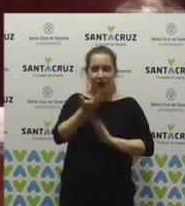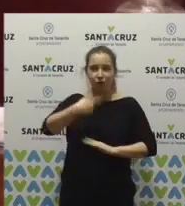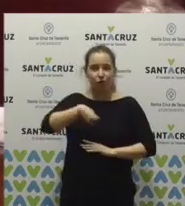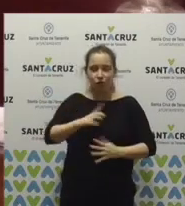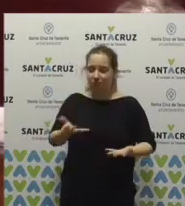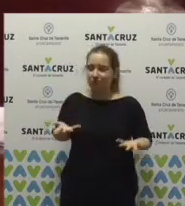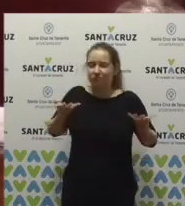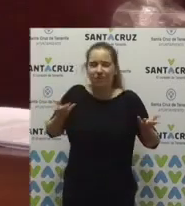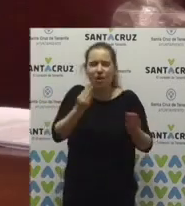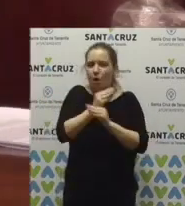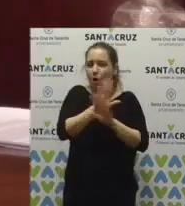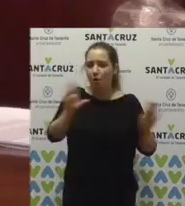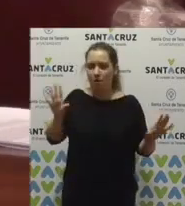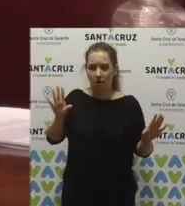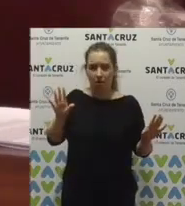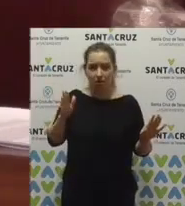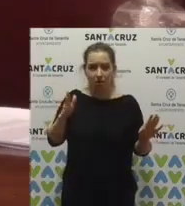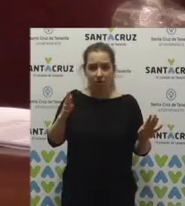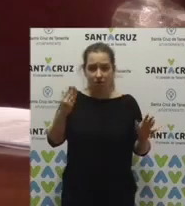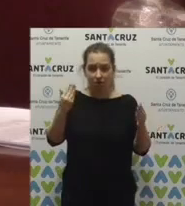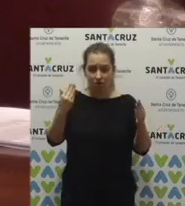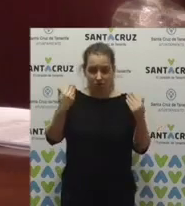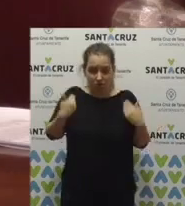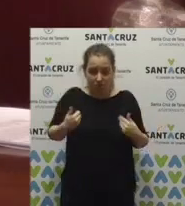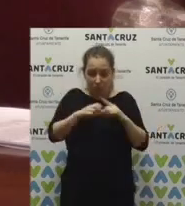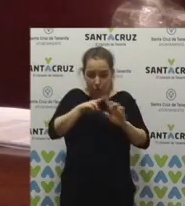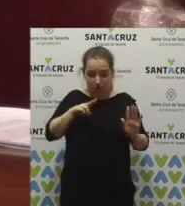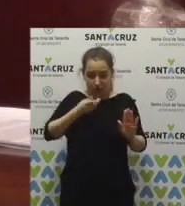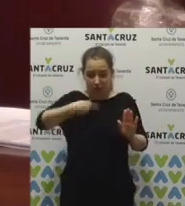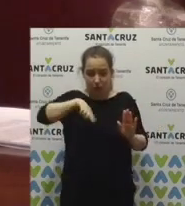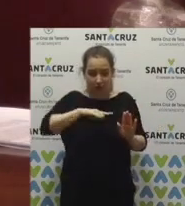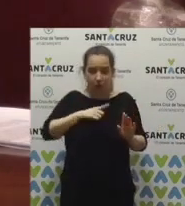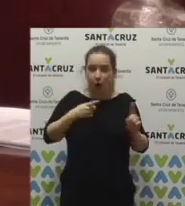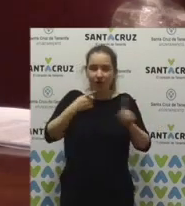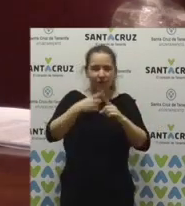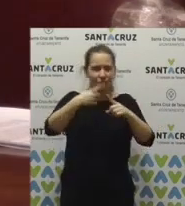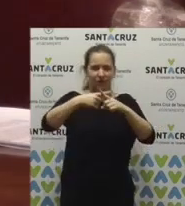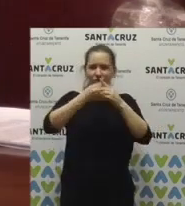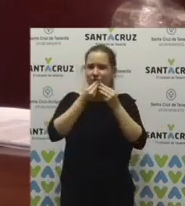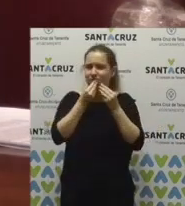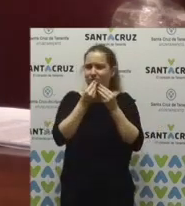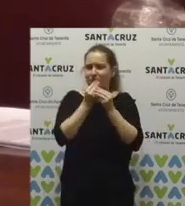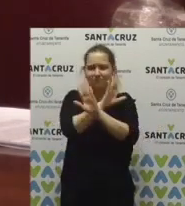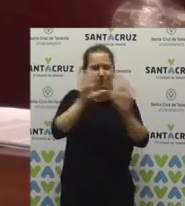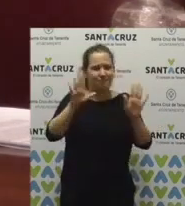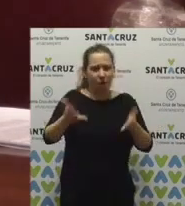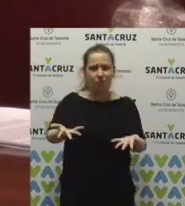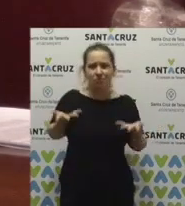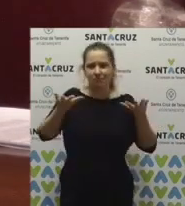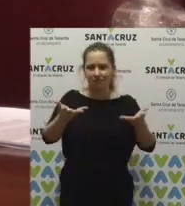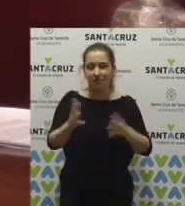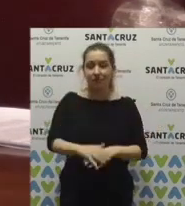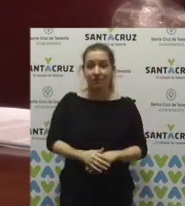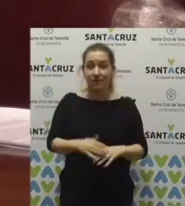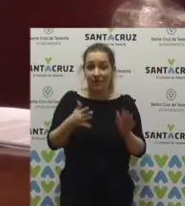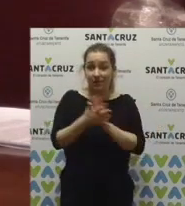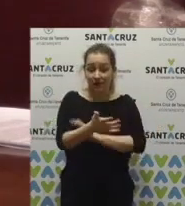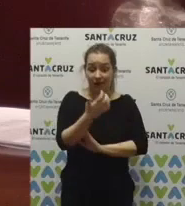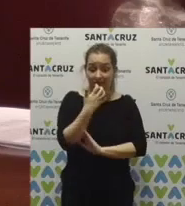desde nuestra visión para mejorar santacruz y por tanto cuando uno aparte